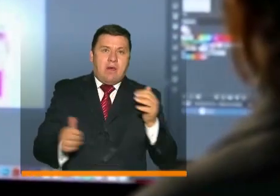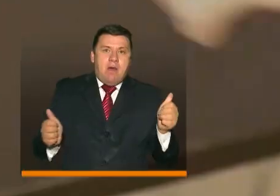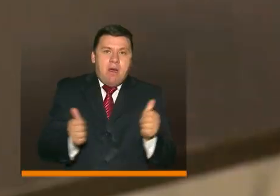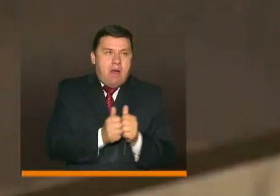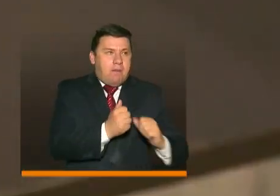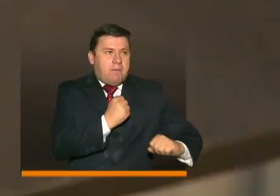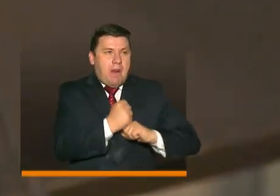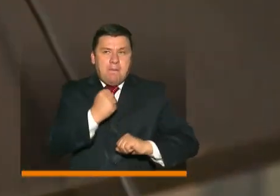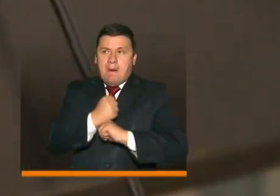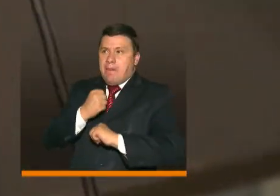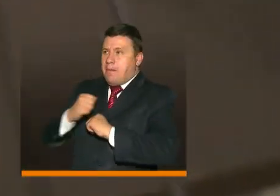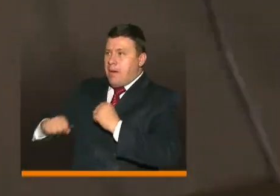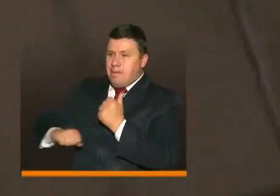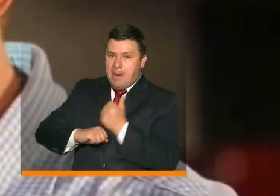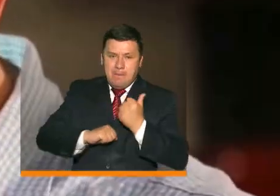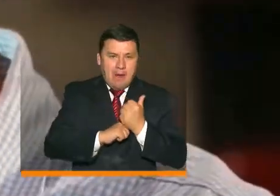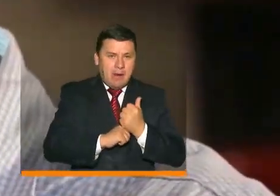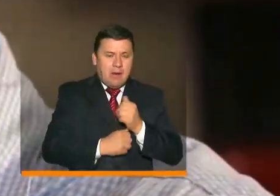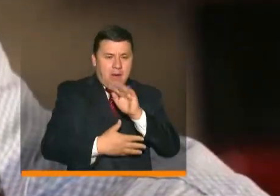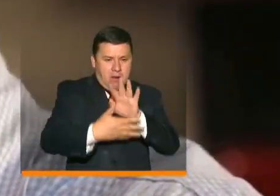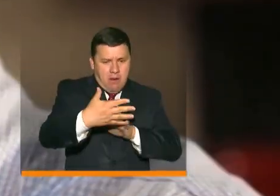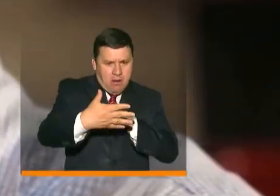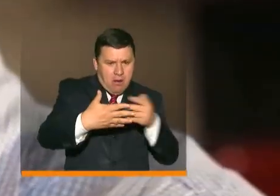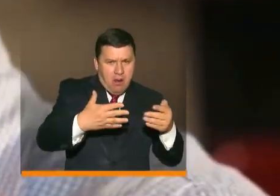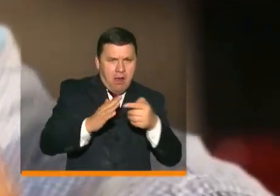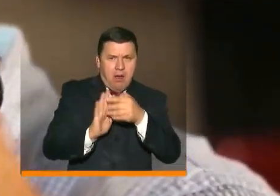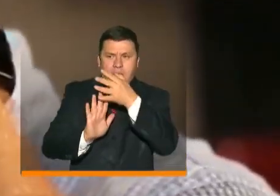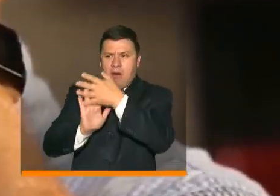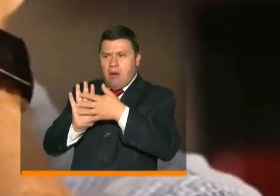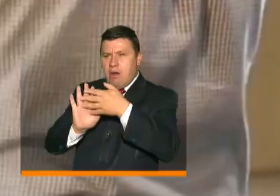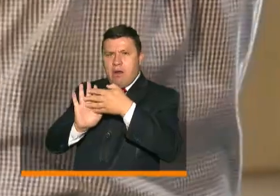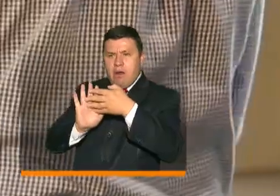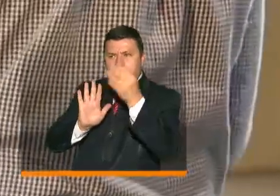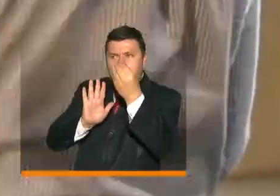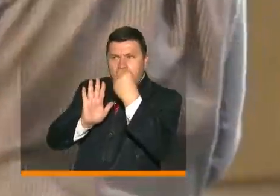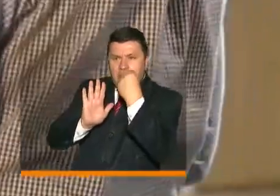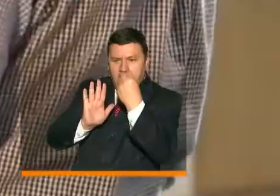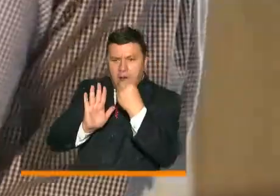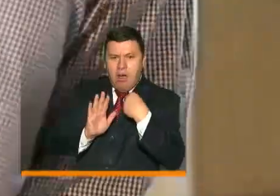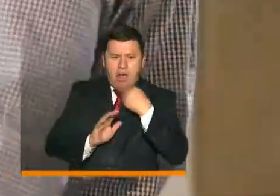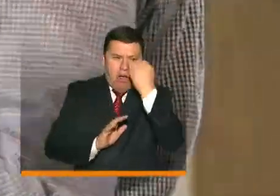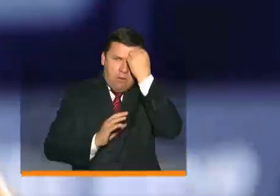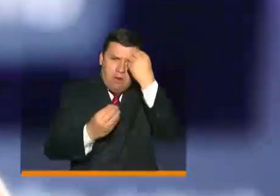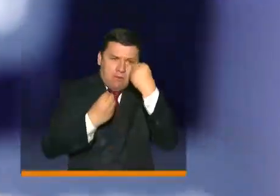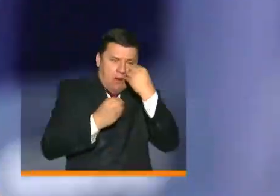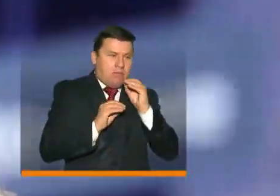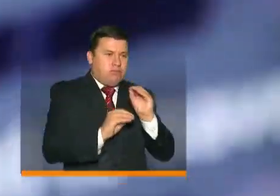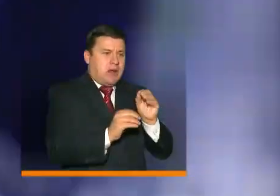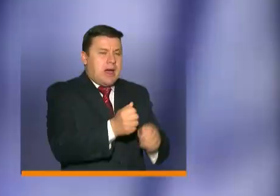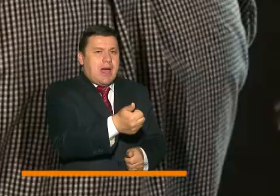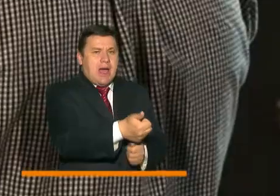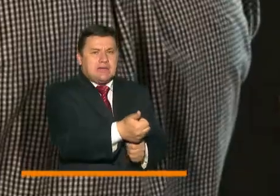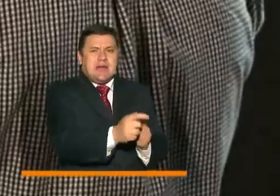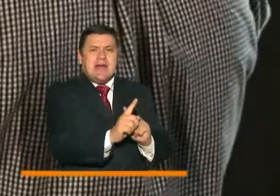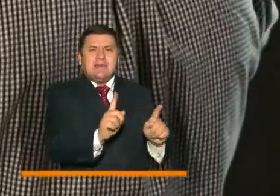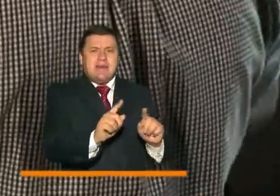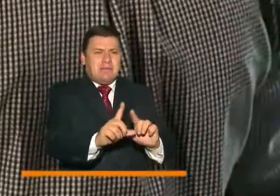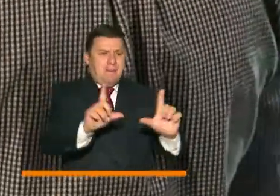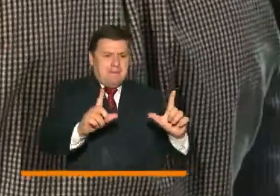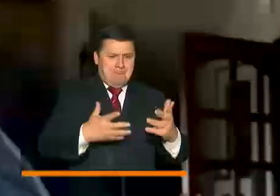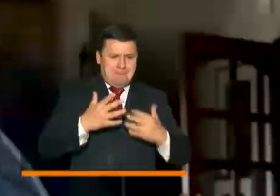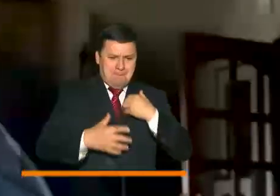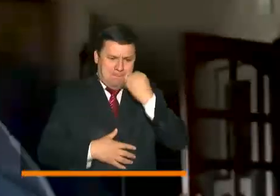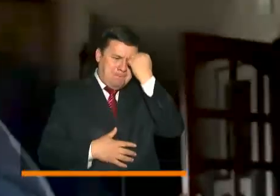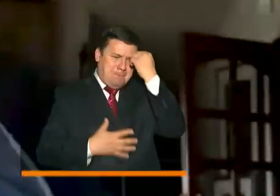acompañamiento pretendemos actualizar los currículos, la pedagogía y capacitar a los docentes, asesorar en las distintas